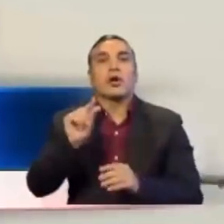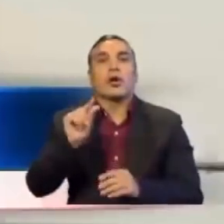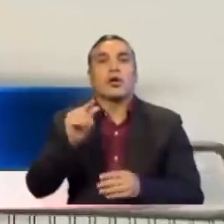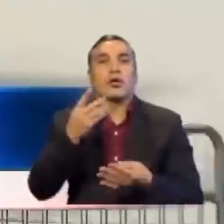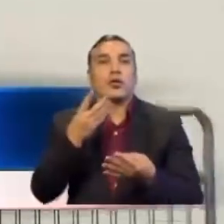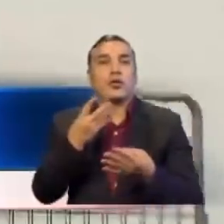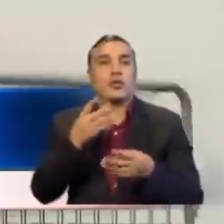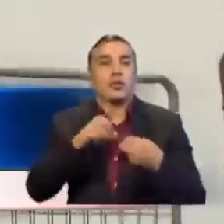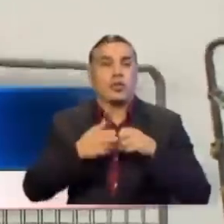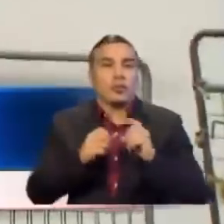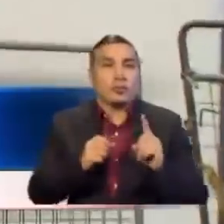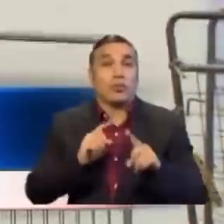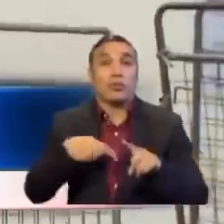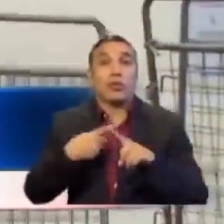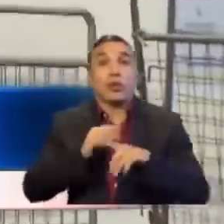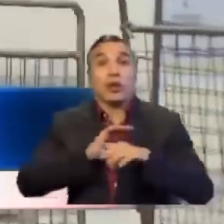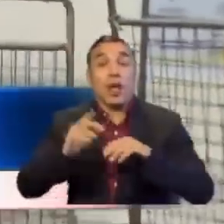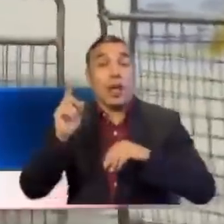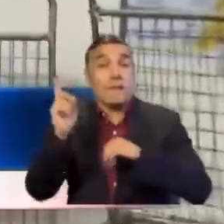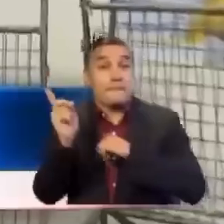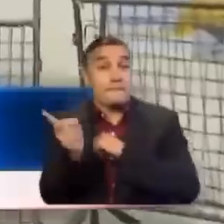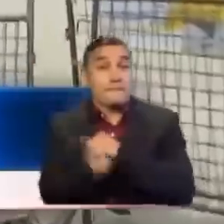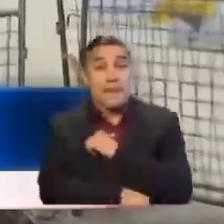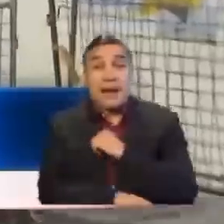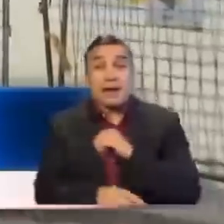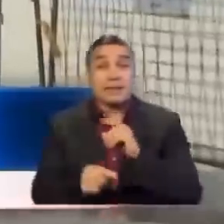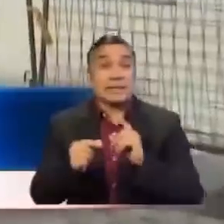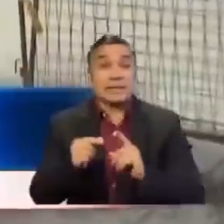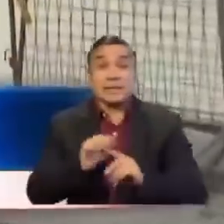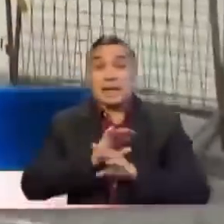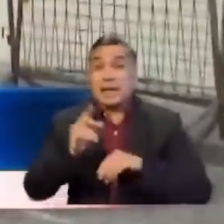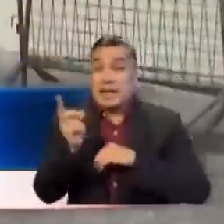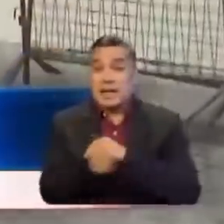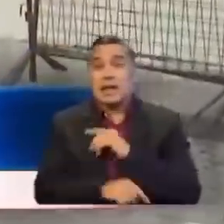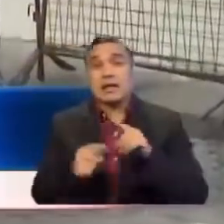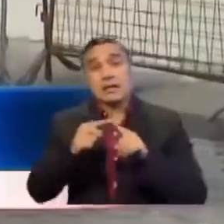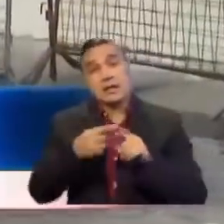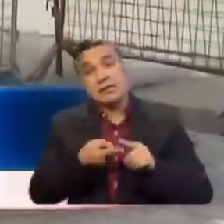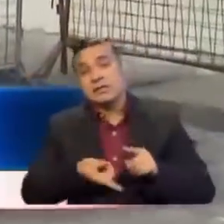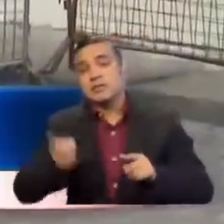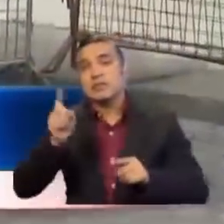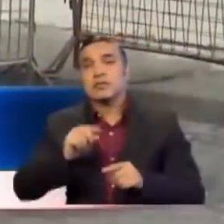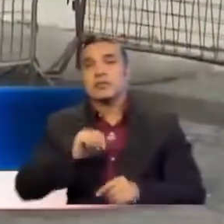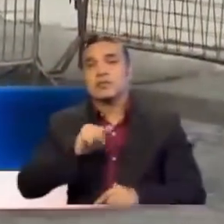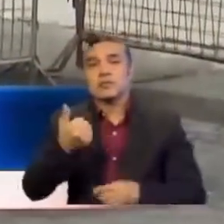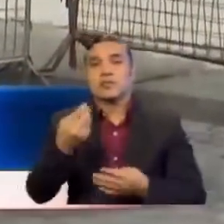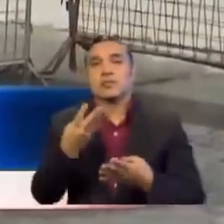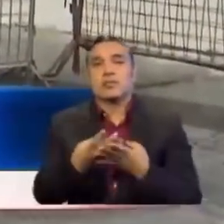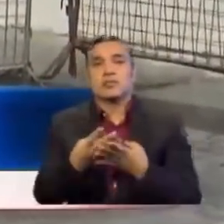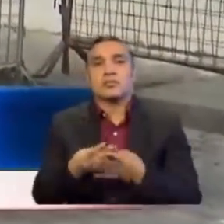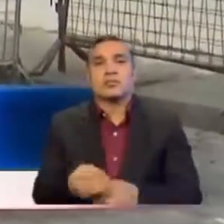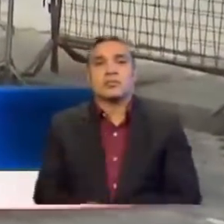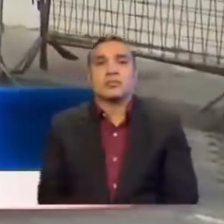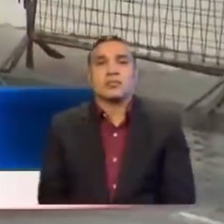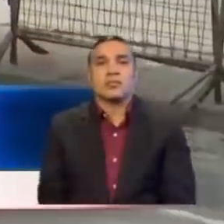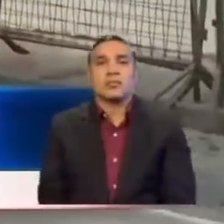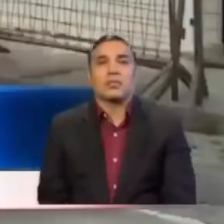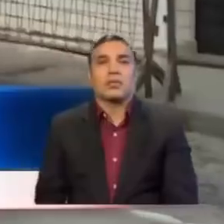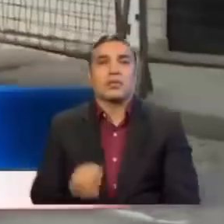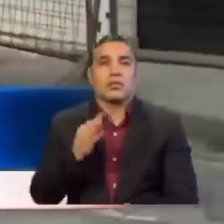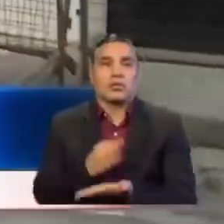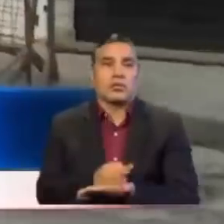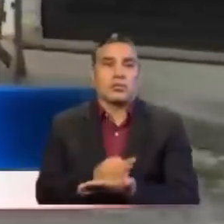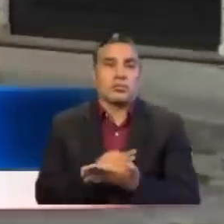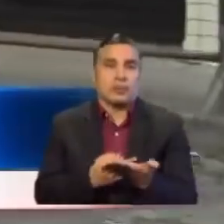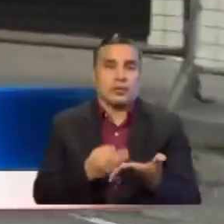No, cuando ya tiene sentencia, cuando ya tienen sentencia, tienen que trasladarse al centro de detención de